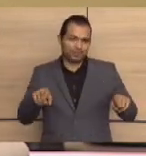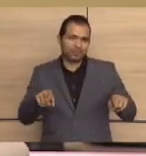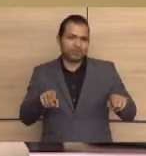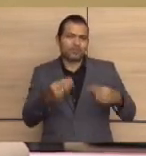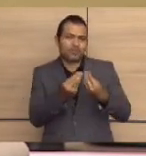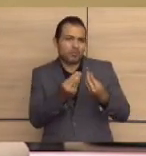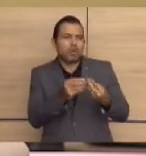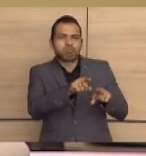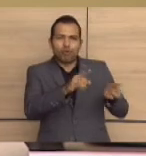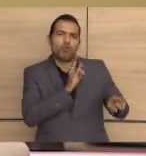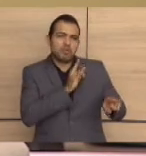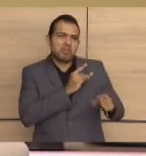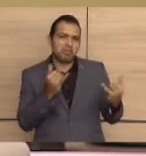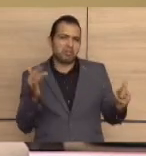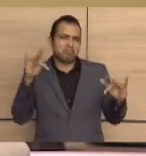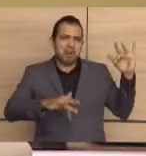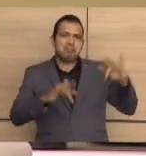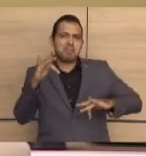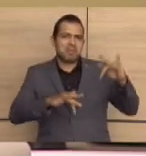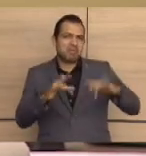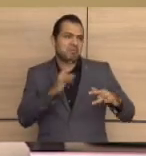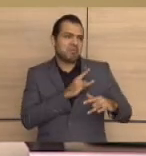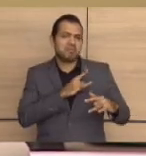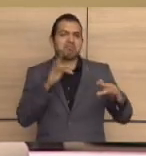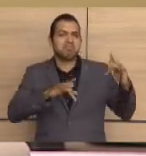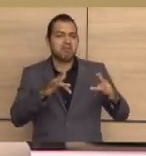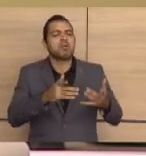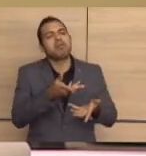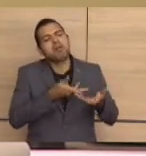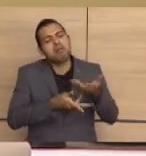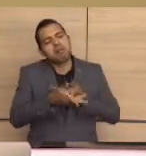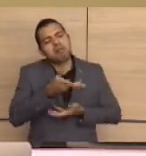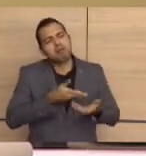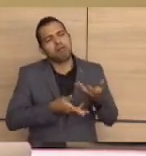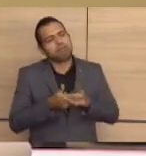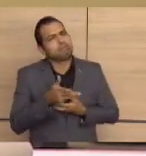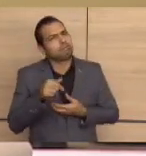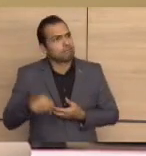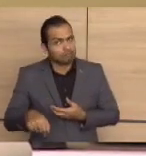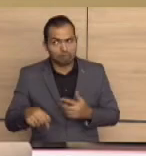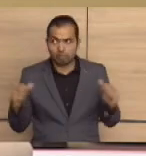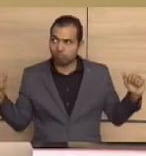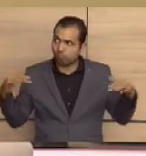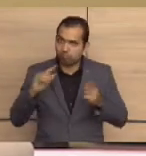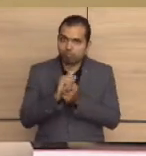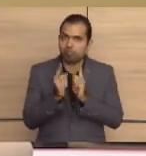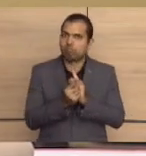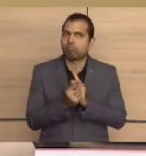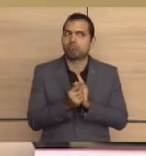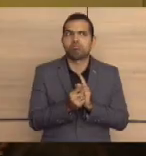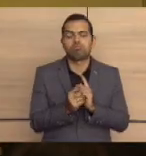diferentes universidades que pues es magnífico este encuentro, ¿sí? Y más que venir a